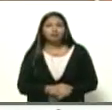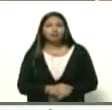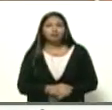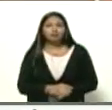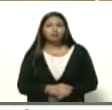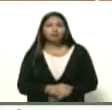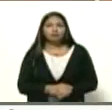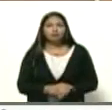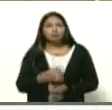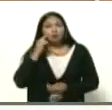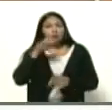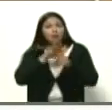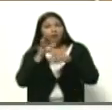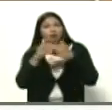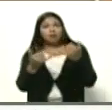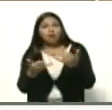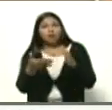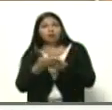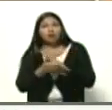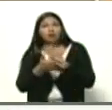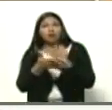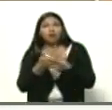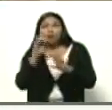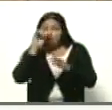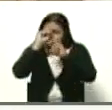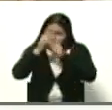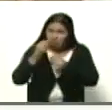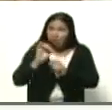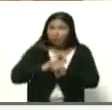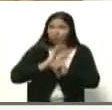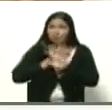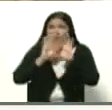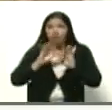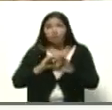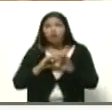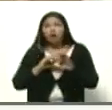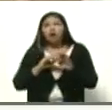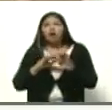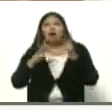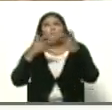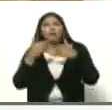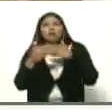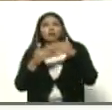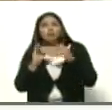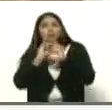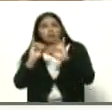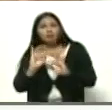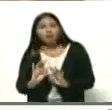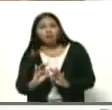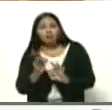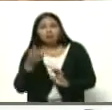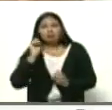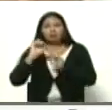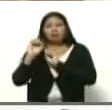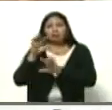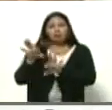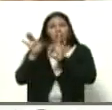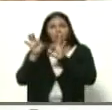los medios dejaron de ser medios y se reconocieron a sí mismos como unas máquinas de creación de indignación